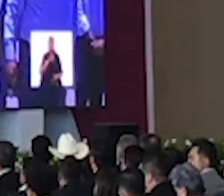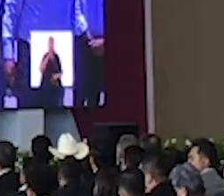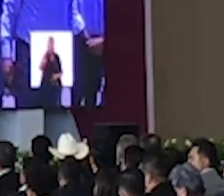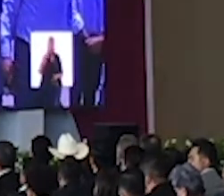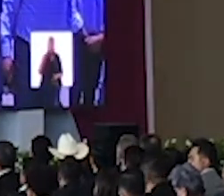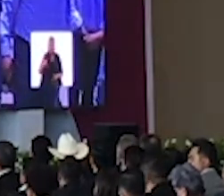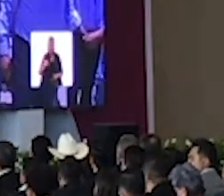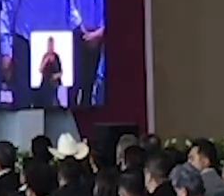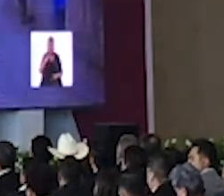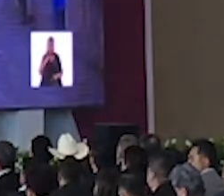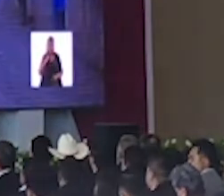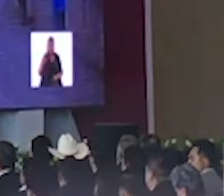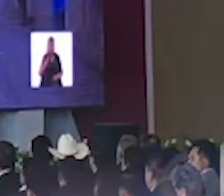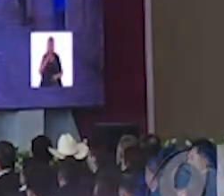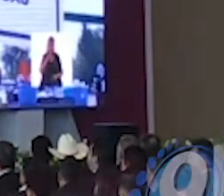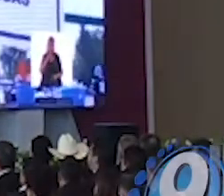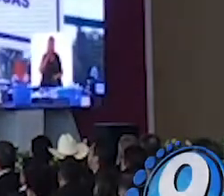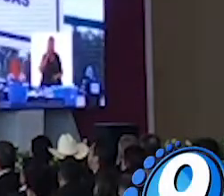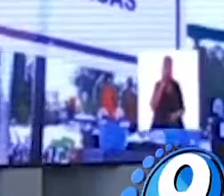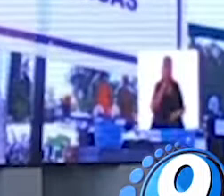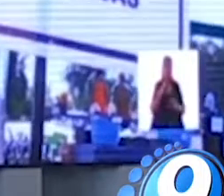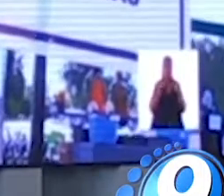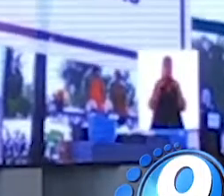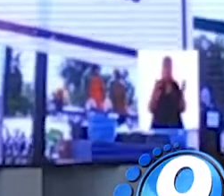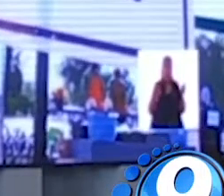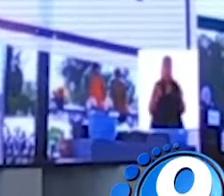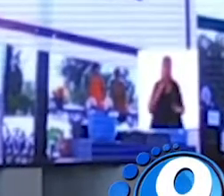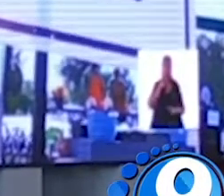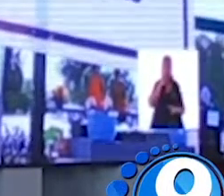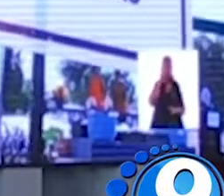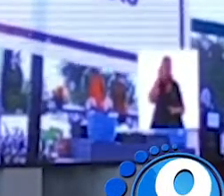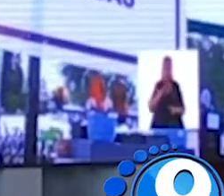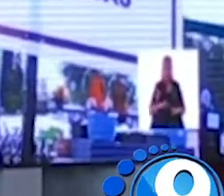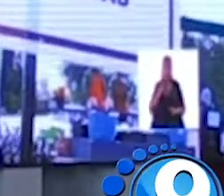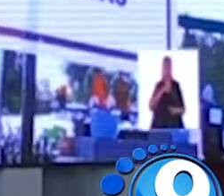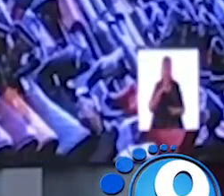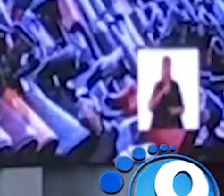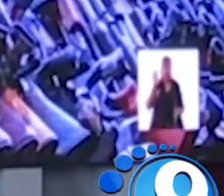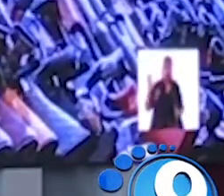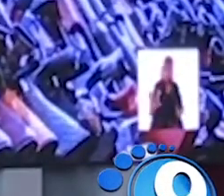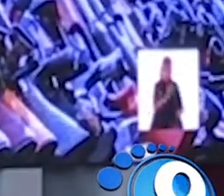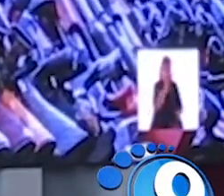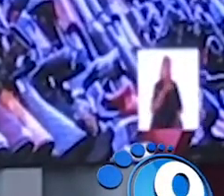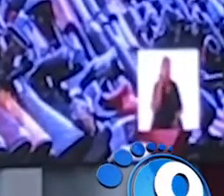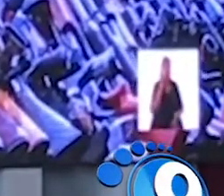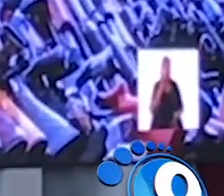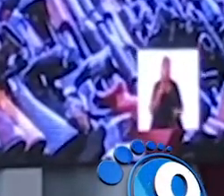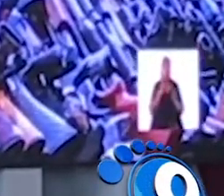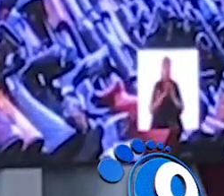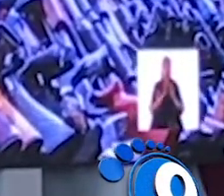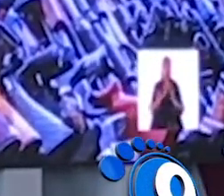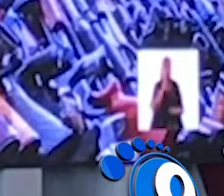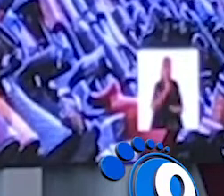del municipio de Jerez. La cantidad de armas y municiones decomisadas